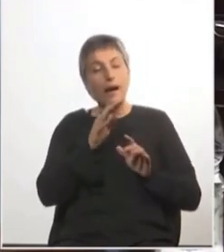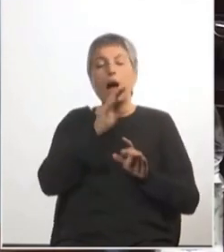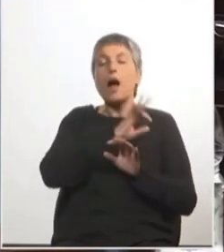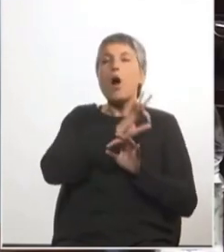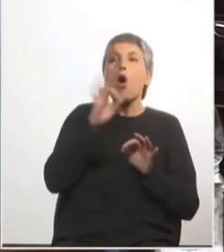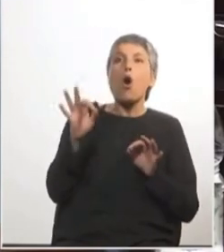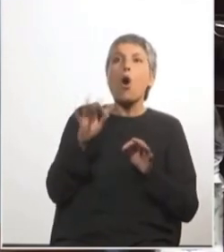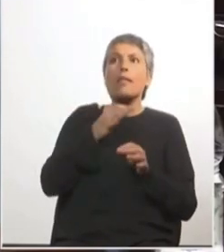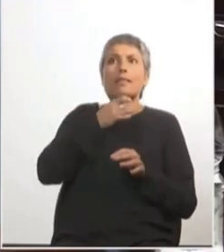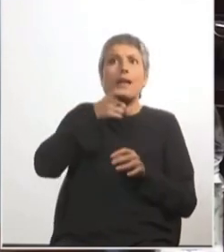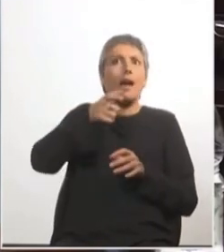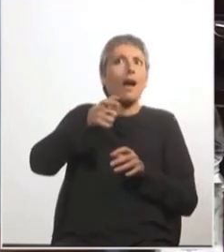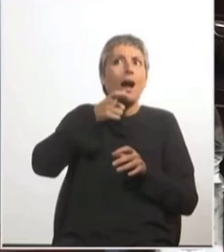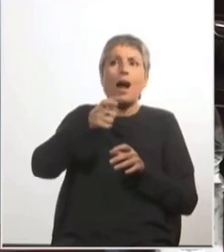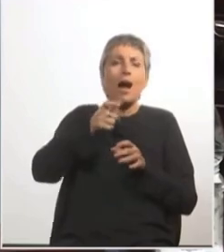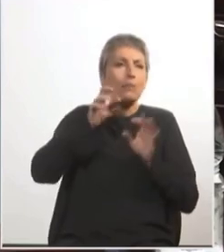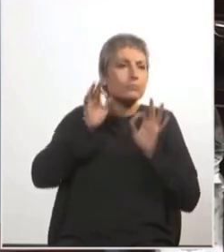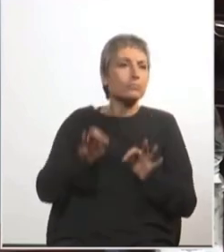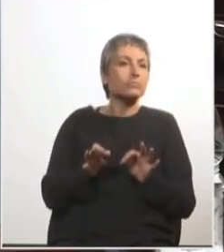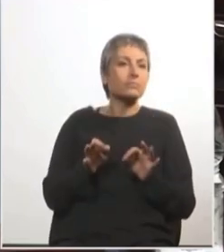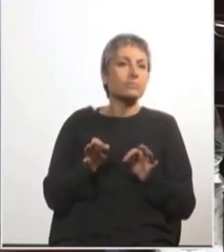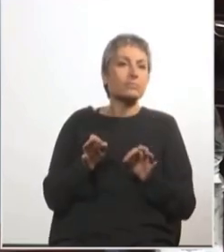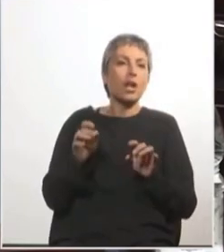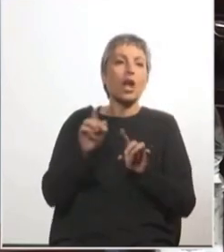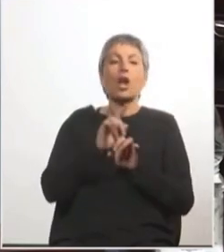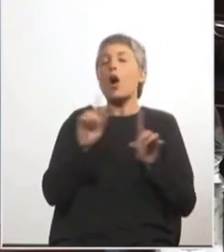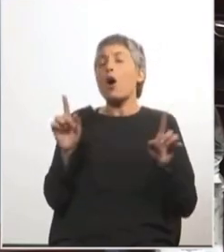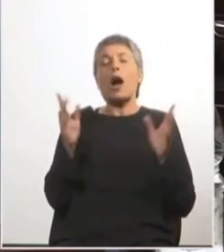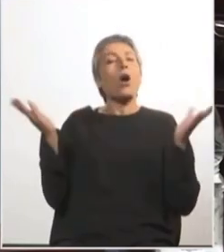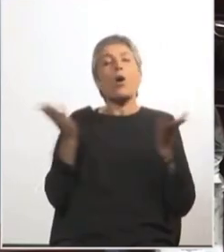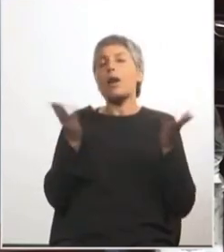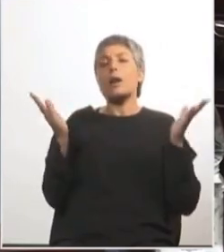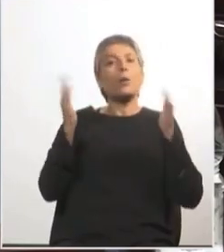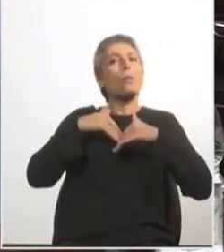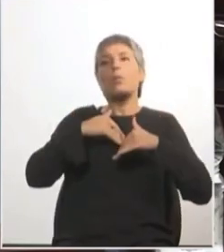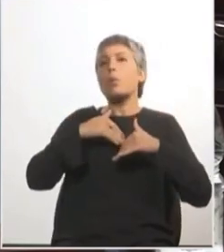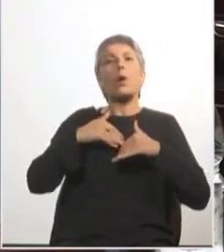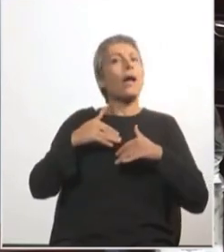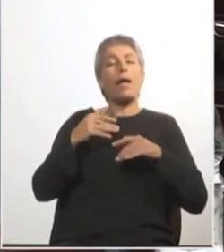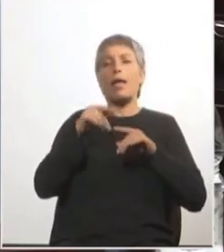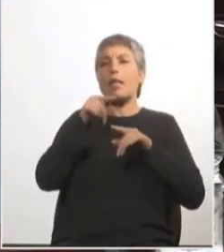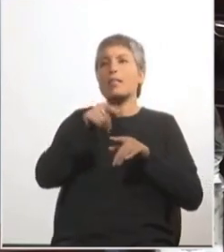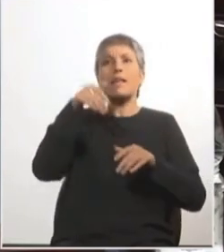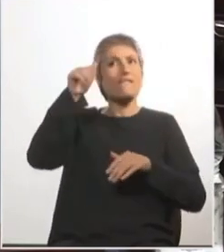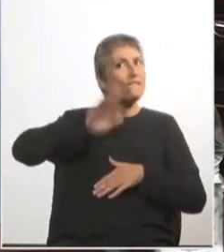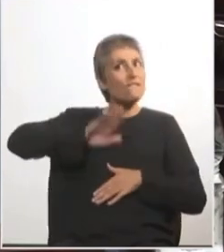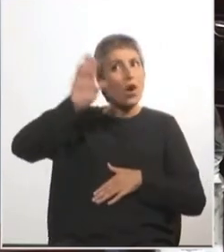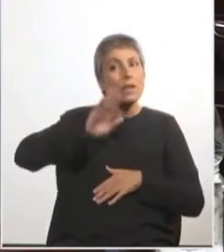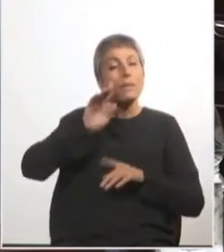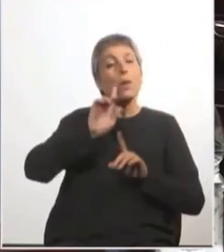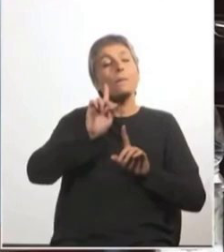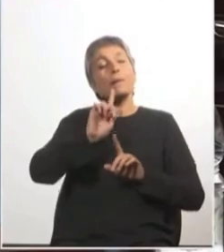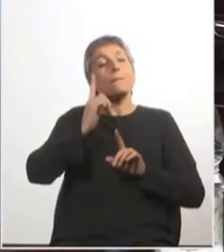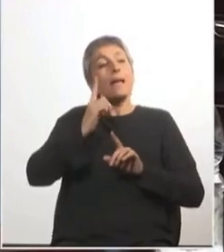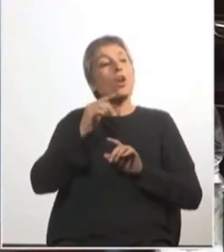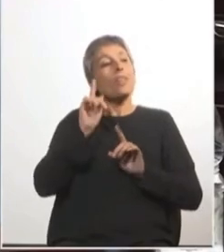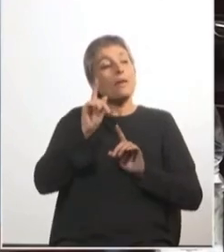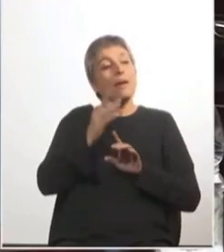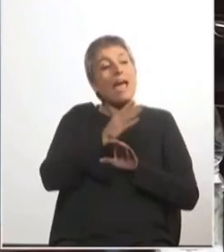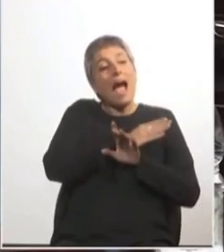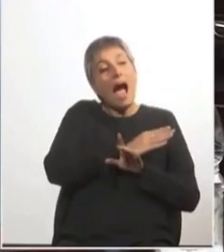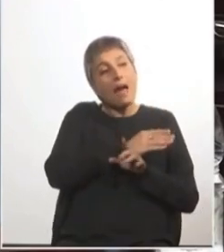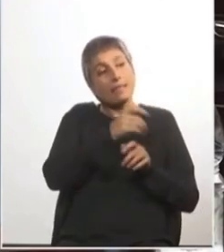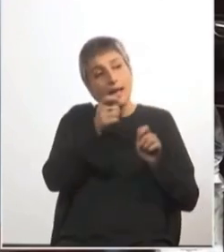declaraciones explícitas diciendo no estamos en condiciones de votar la reforma si no se resuelve este proyecto o